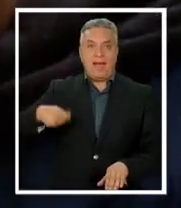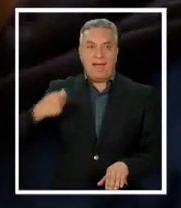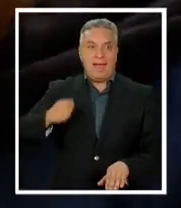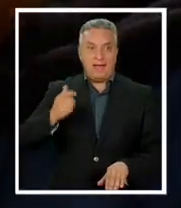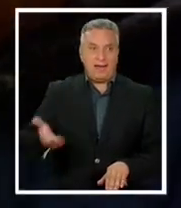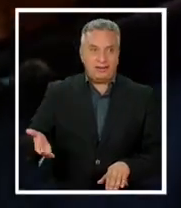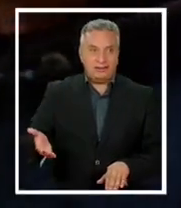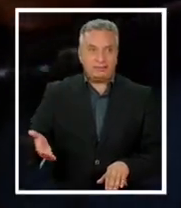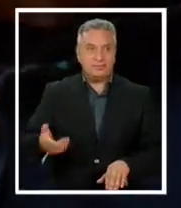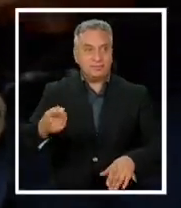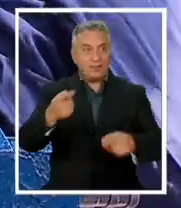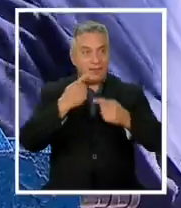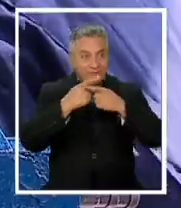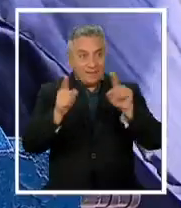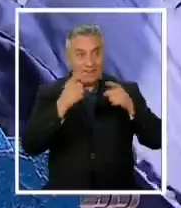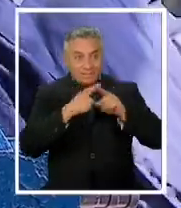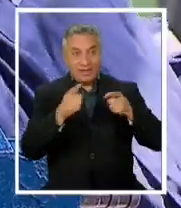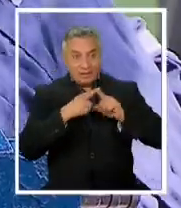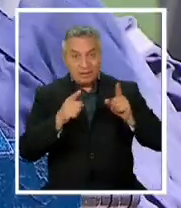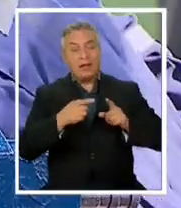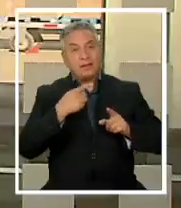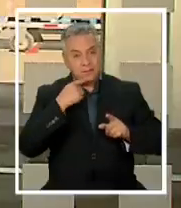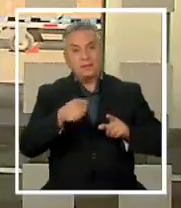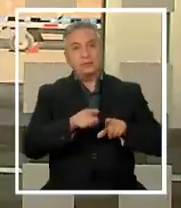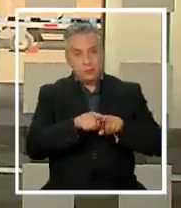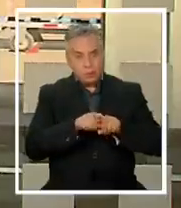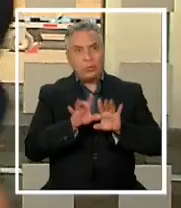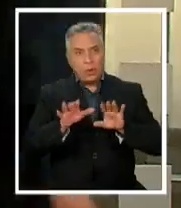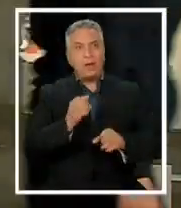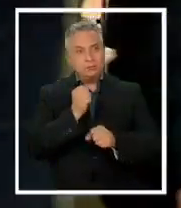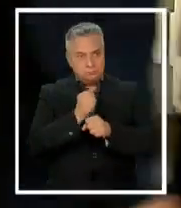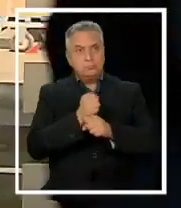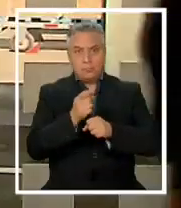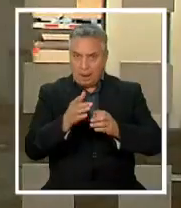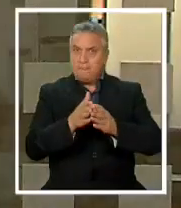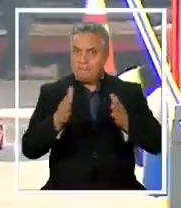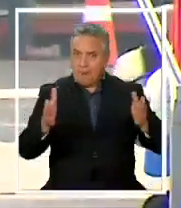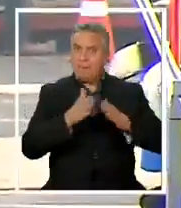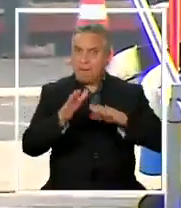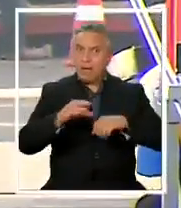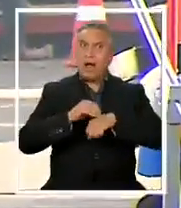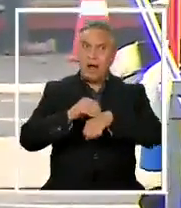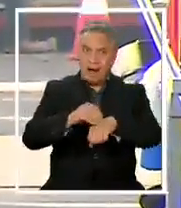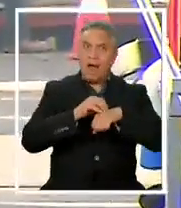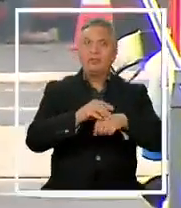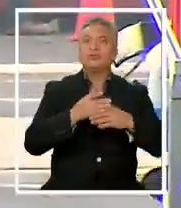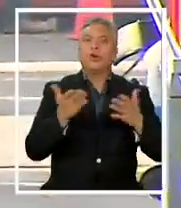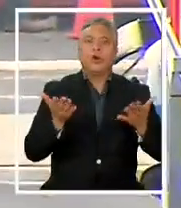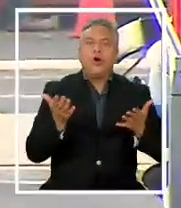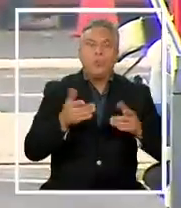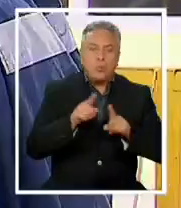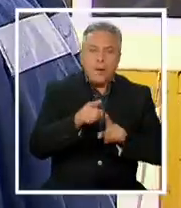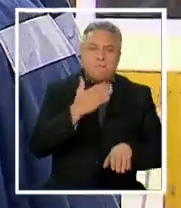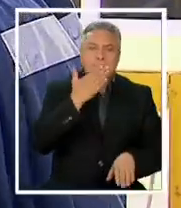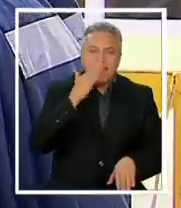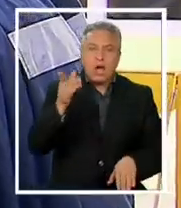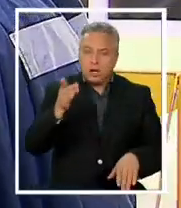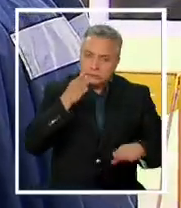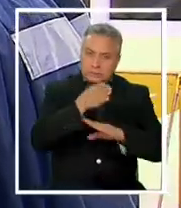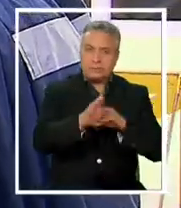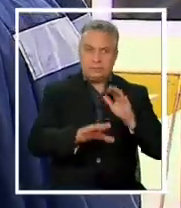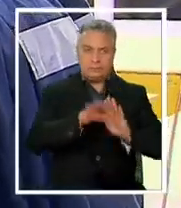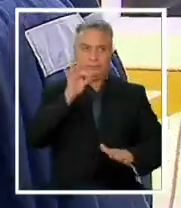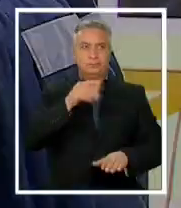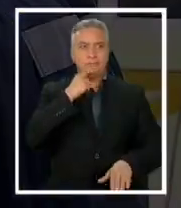distintas plataformas señalan que se están abriendo plazas laborales y entregan tips a la hora de postular. Hoy día, más que el